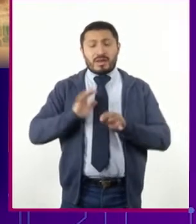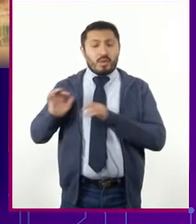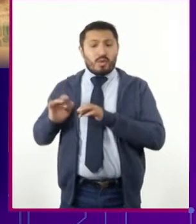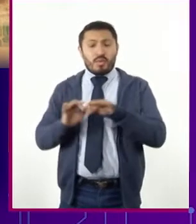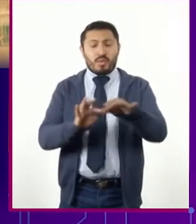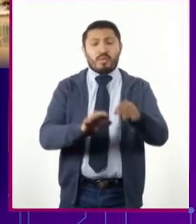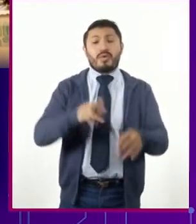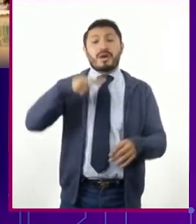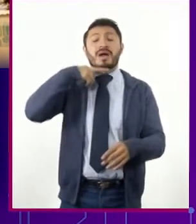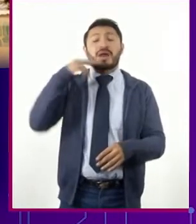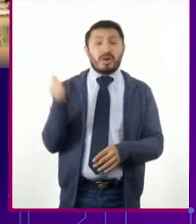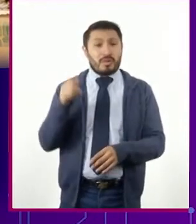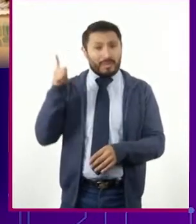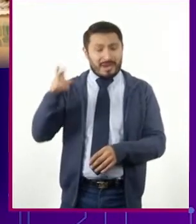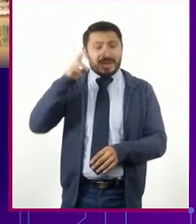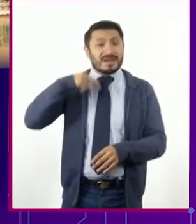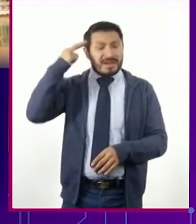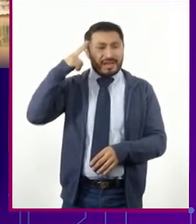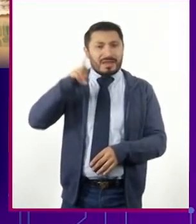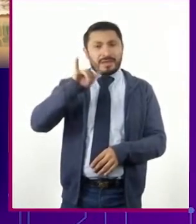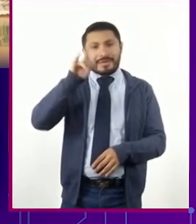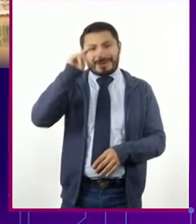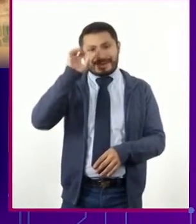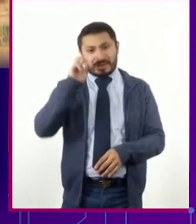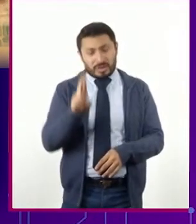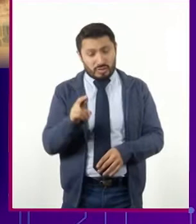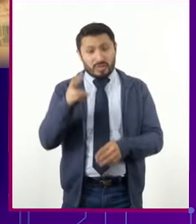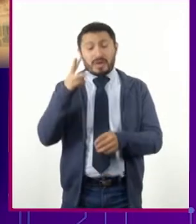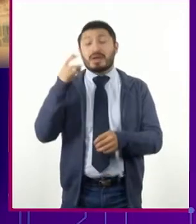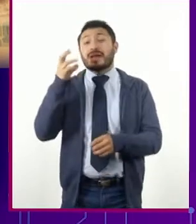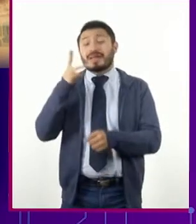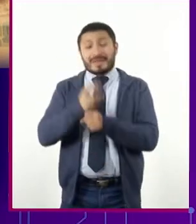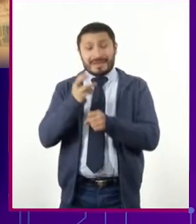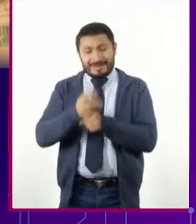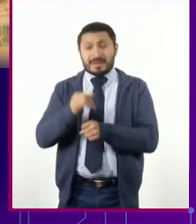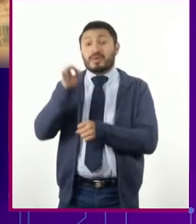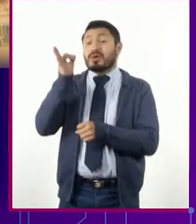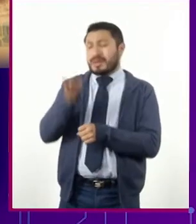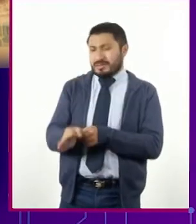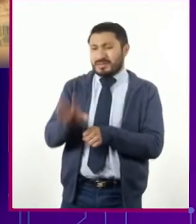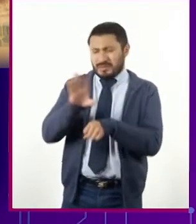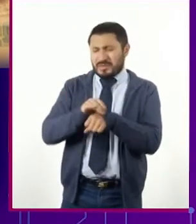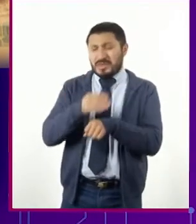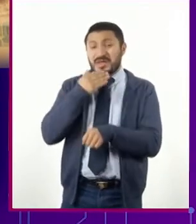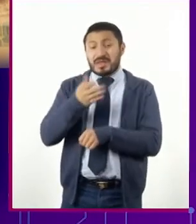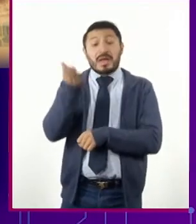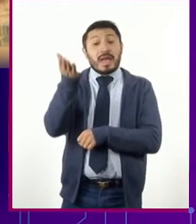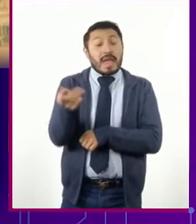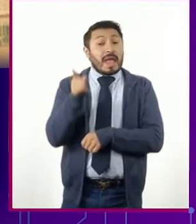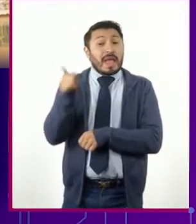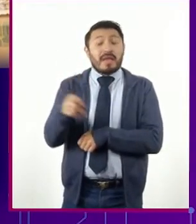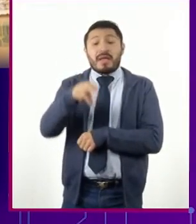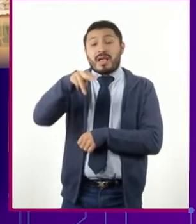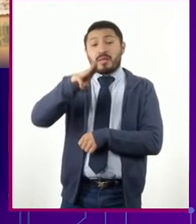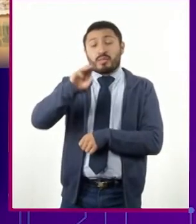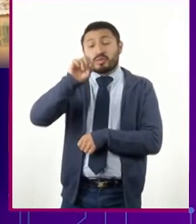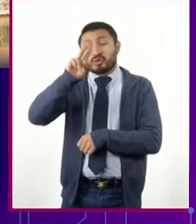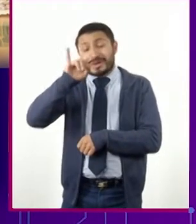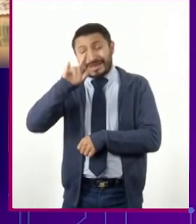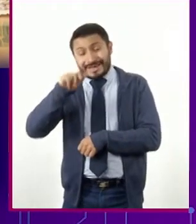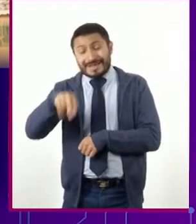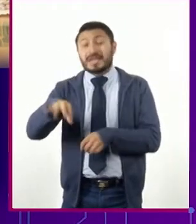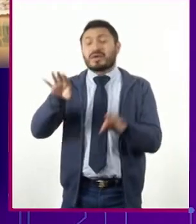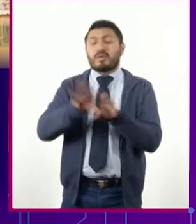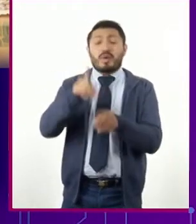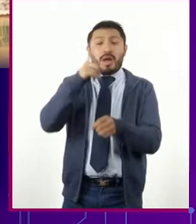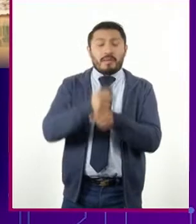Roma. El rey Víctor Manuel III no solo lo permitió, sino que además pidió a Mussolini que fuera primer